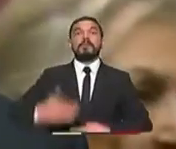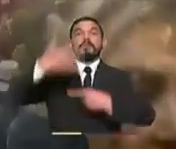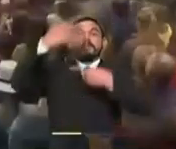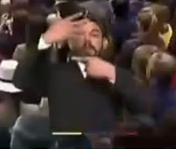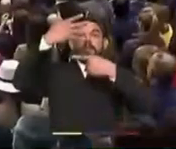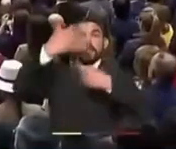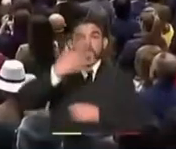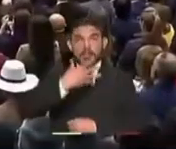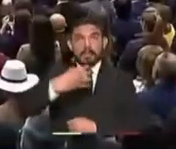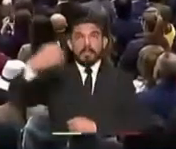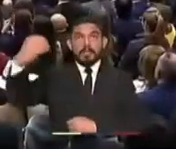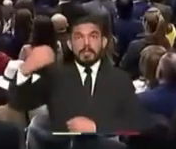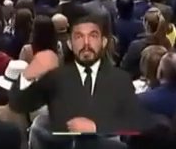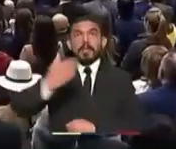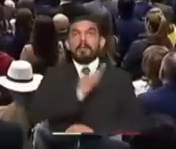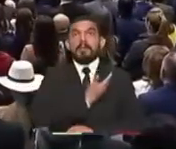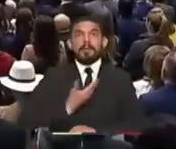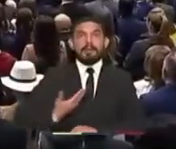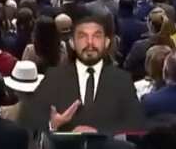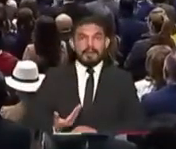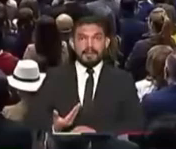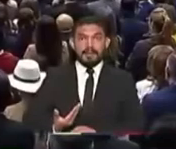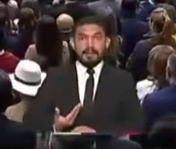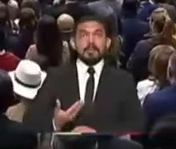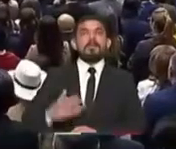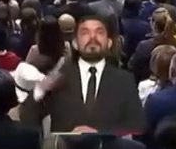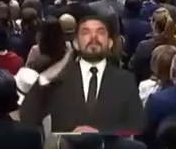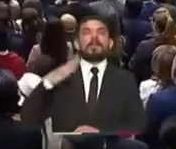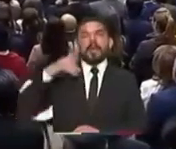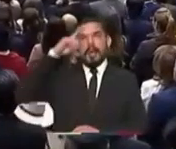Salida de los señores Guillermo Lasso y Alfredo Borrero.